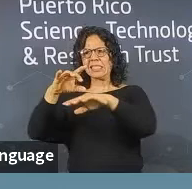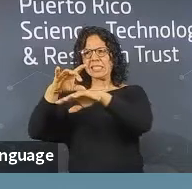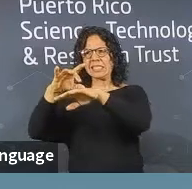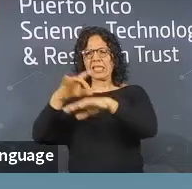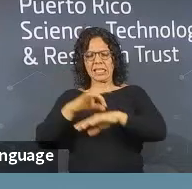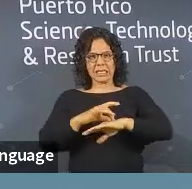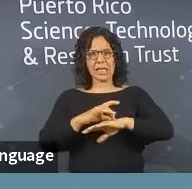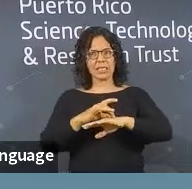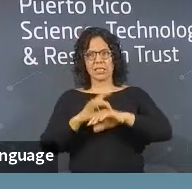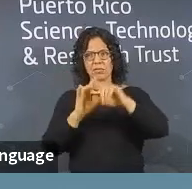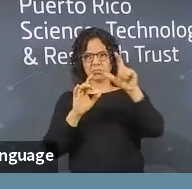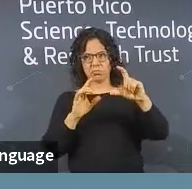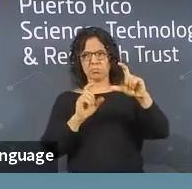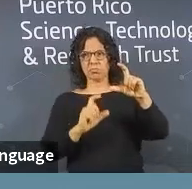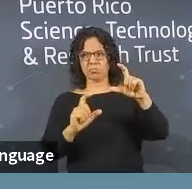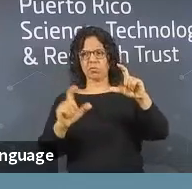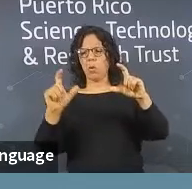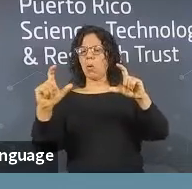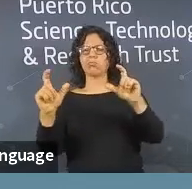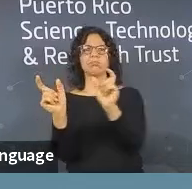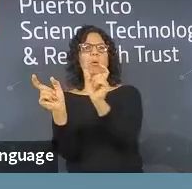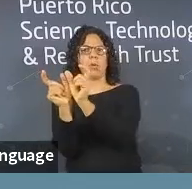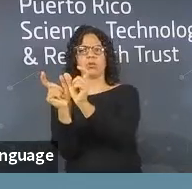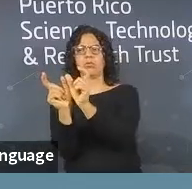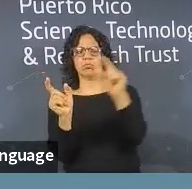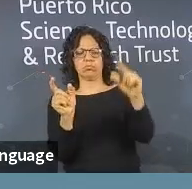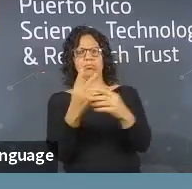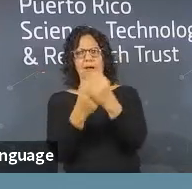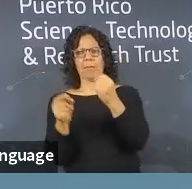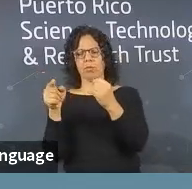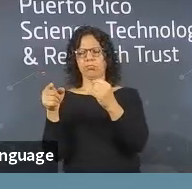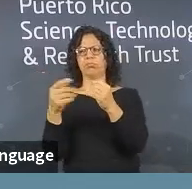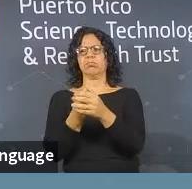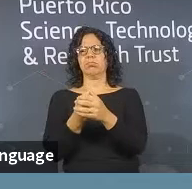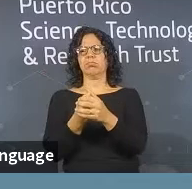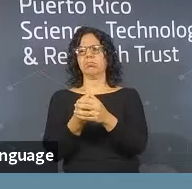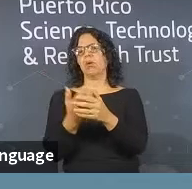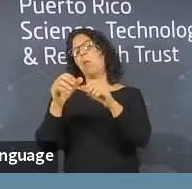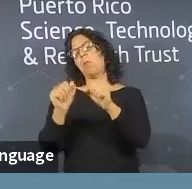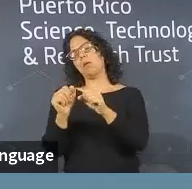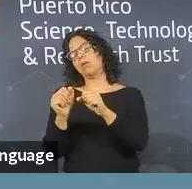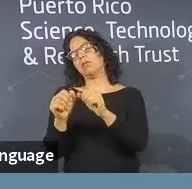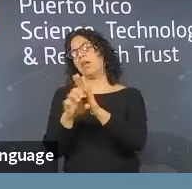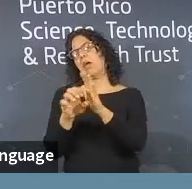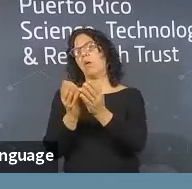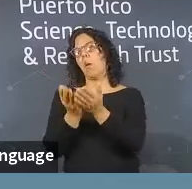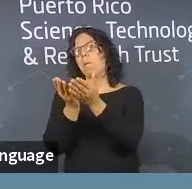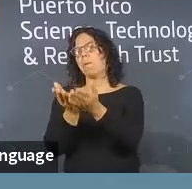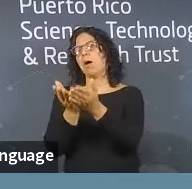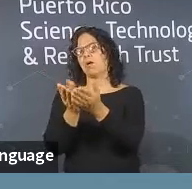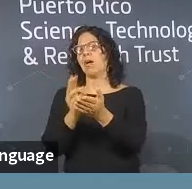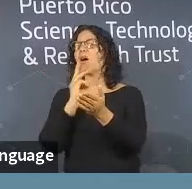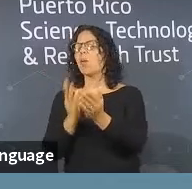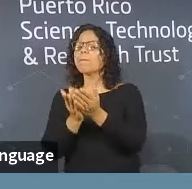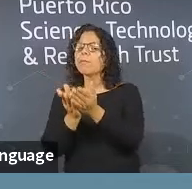puede ser una combinación de los dos o equipos que se hacen en agua, digamos, una lancha, un barco, algún tipo